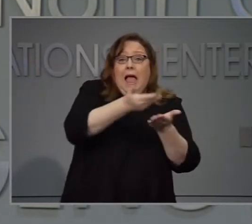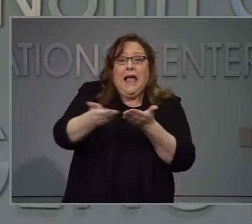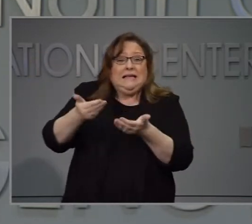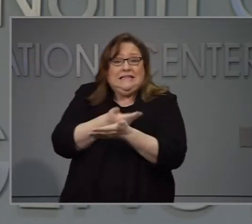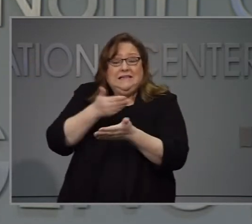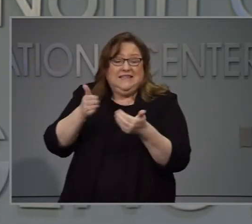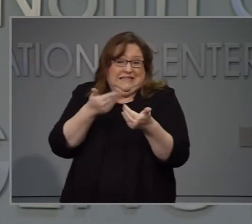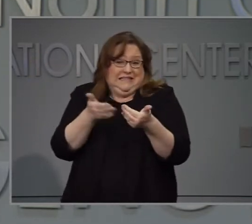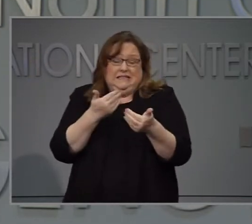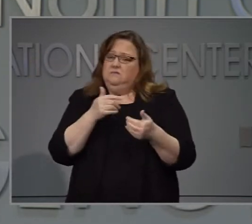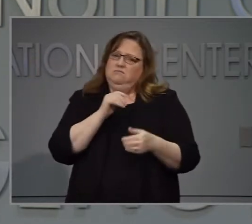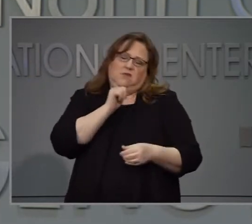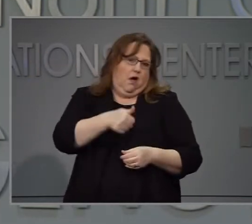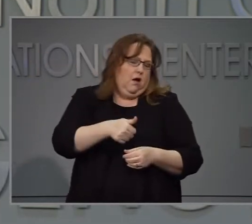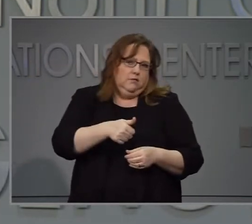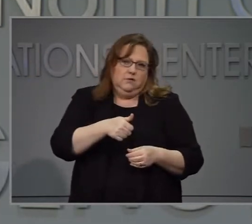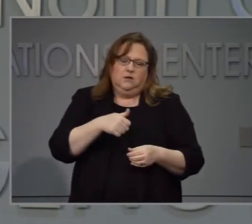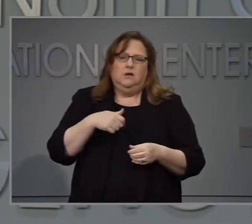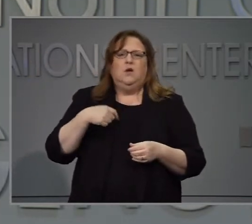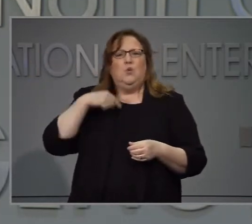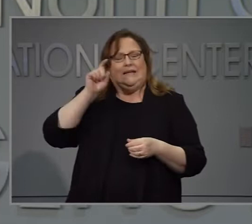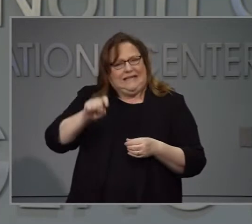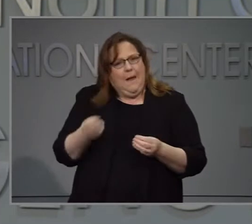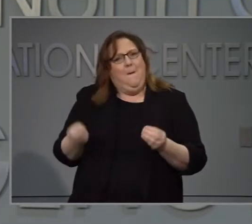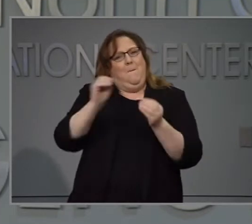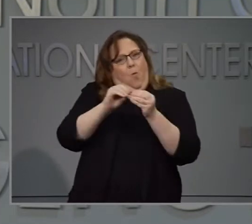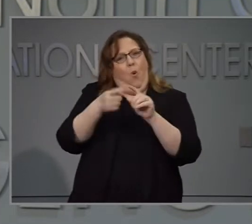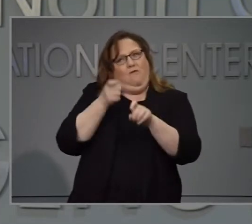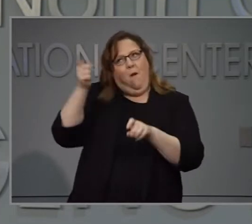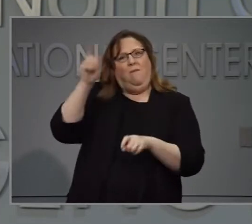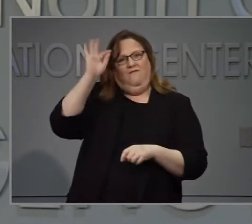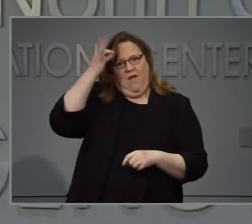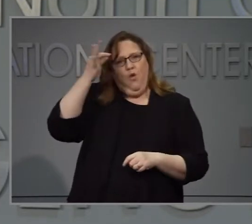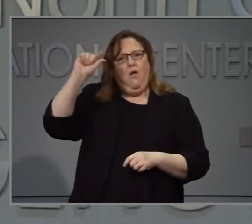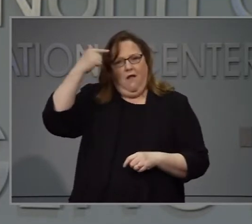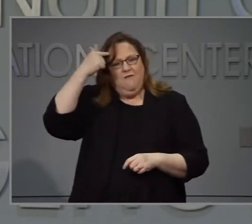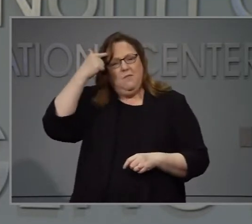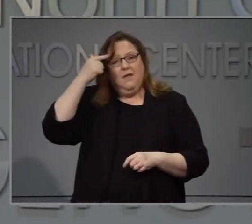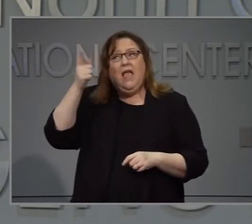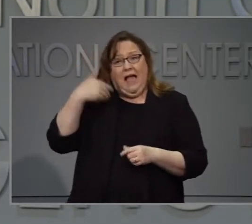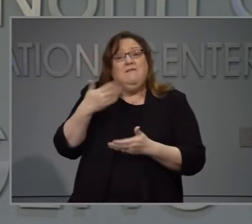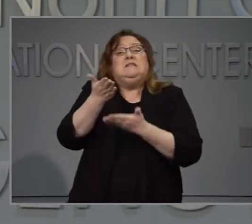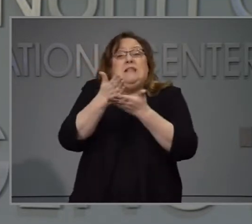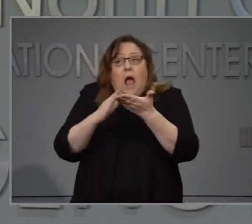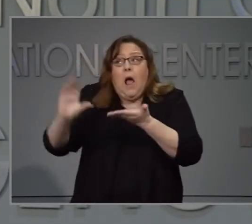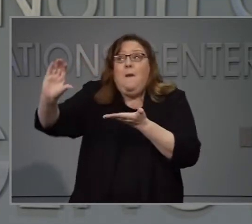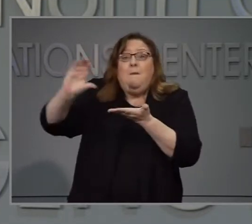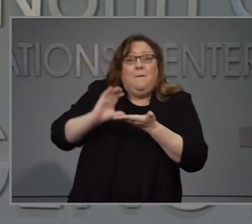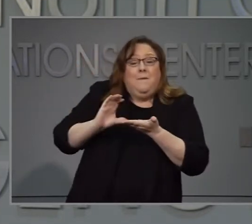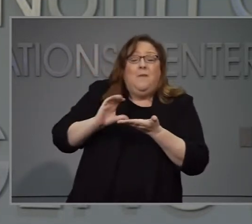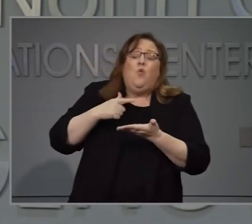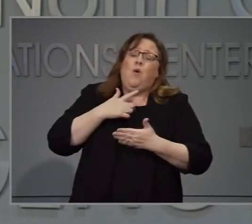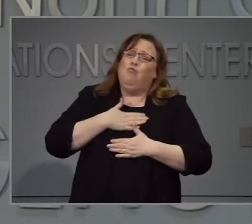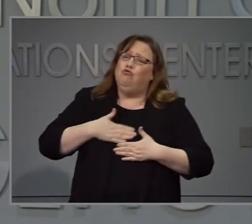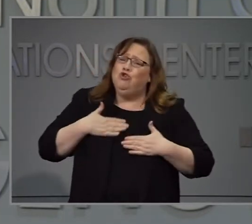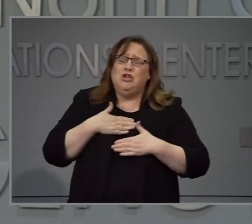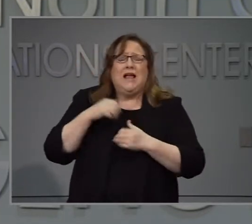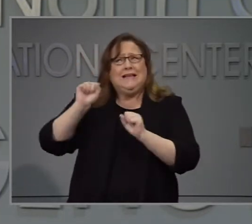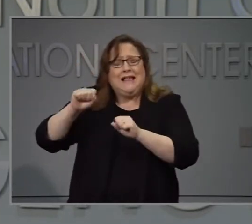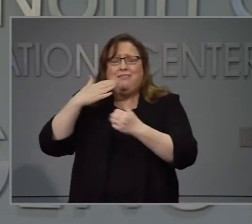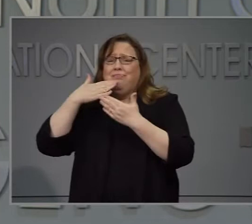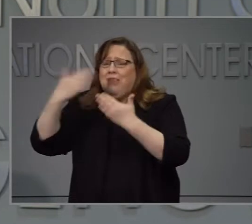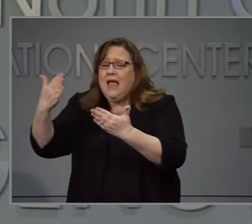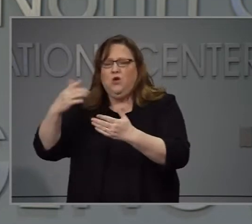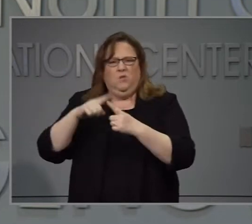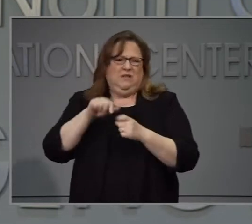y tienen algunos suministros y lo apreciamos pero no los suficientes el relajar